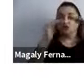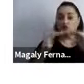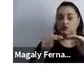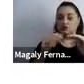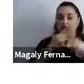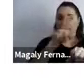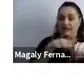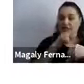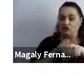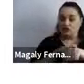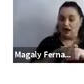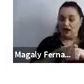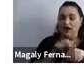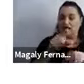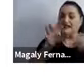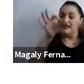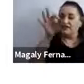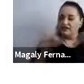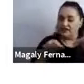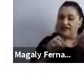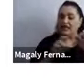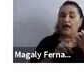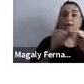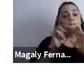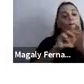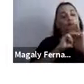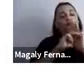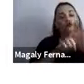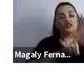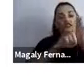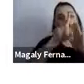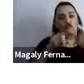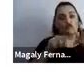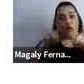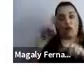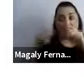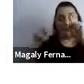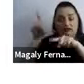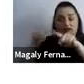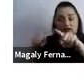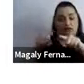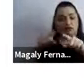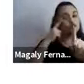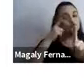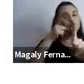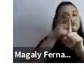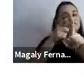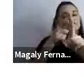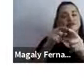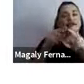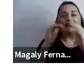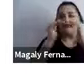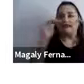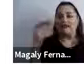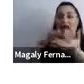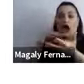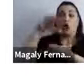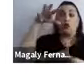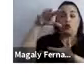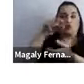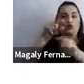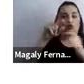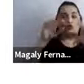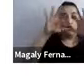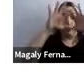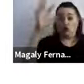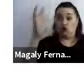también definir modelos de desarrollo alternativos a los que persiguen un nivel de acúmulo, que globalmente son casi